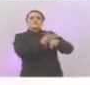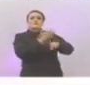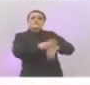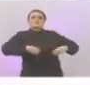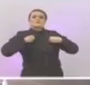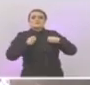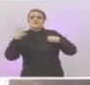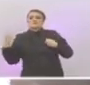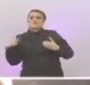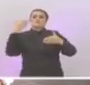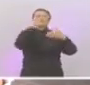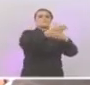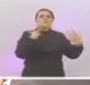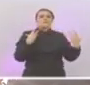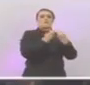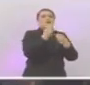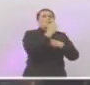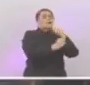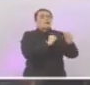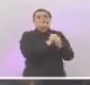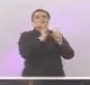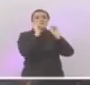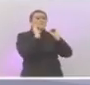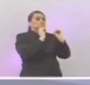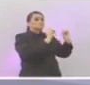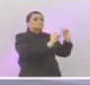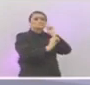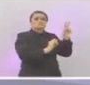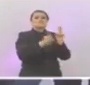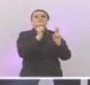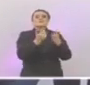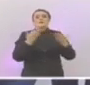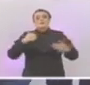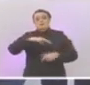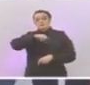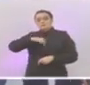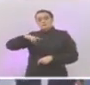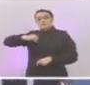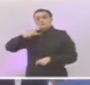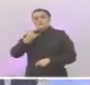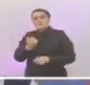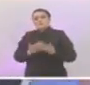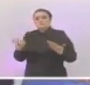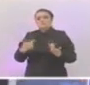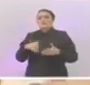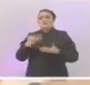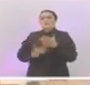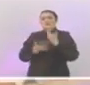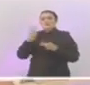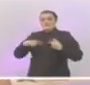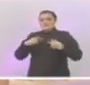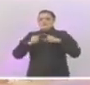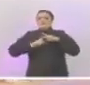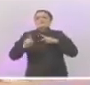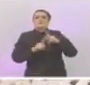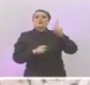Unidos después de muchos años de no verlos. Esta es una manera de corresponder al esfuerzo que hacen nuestros migrantes